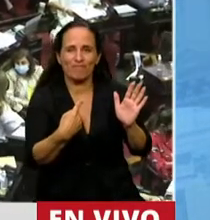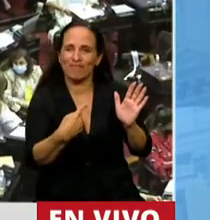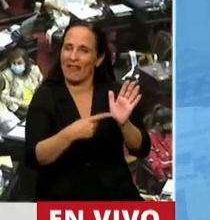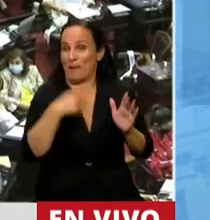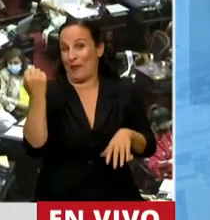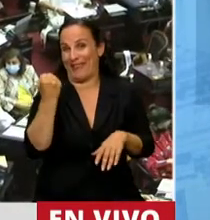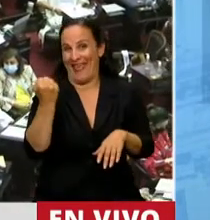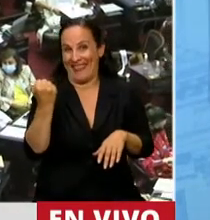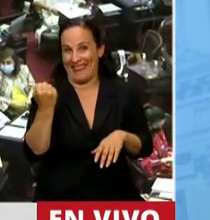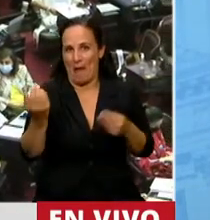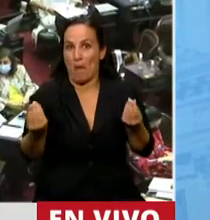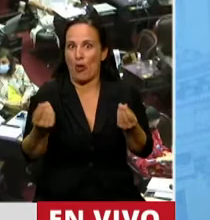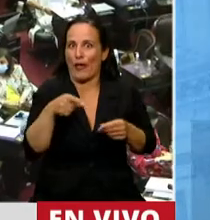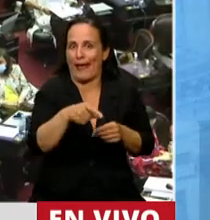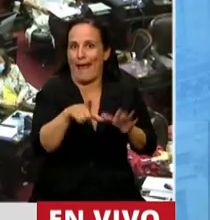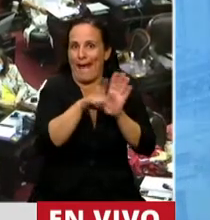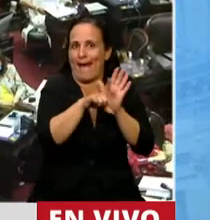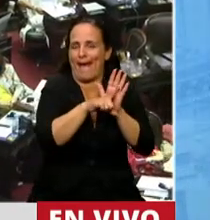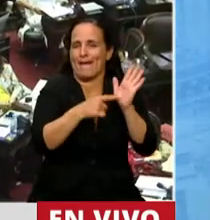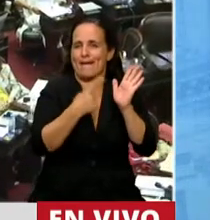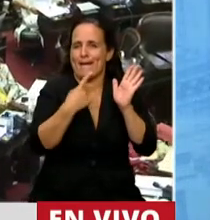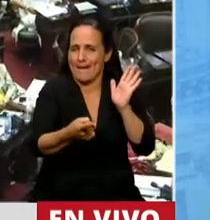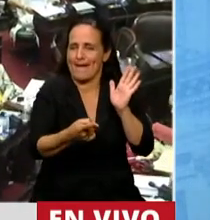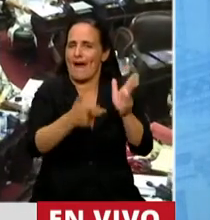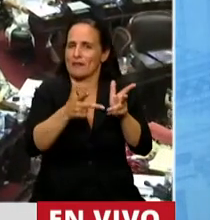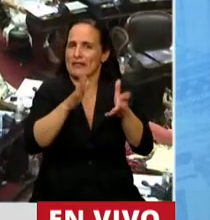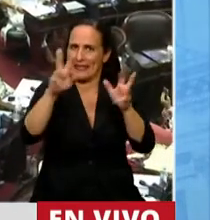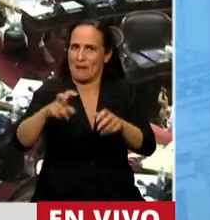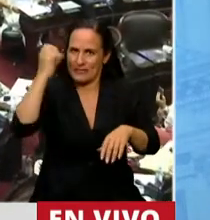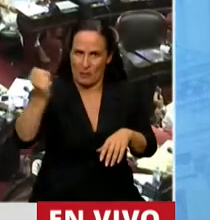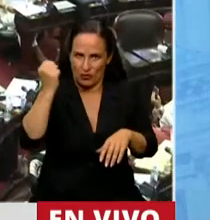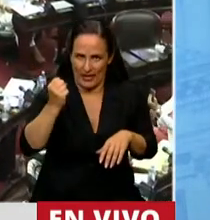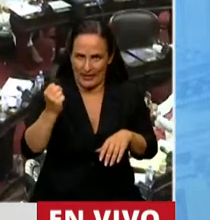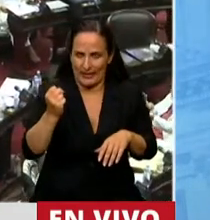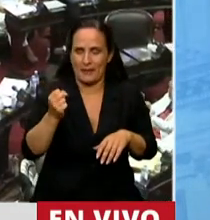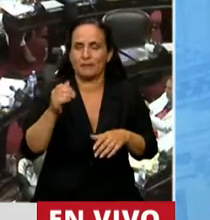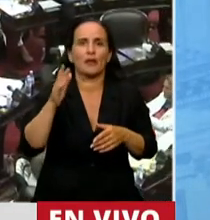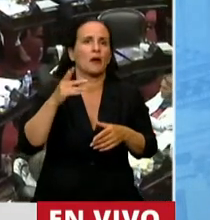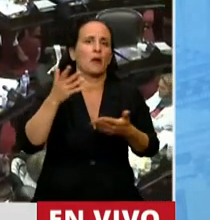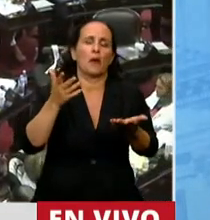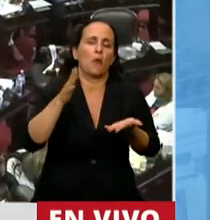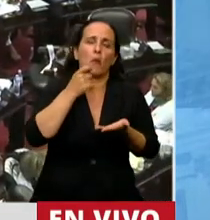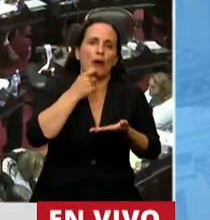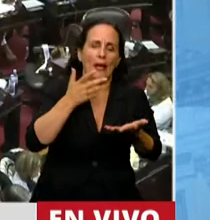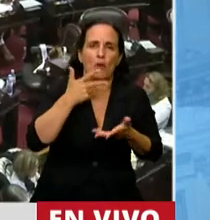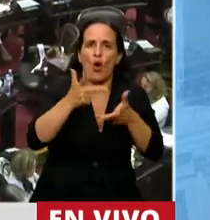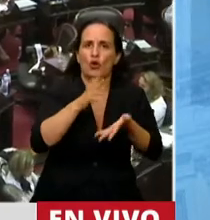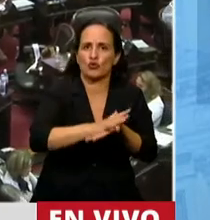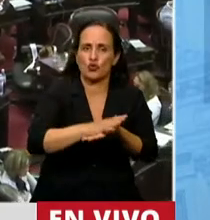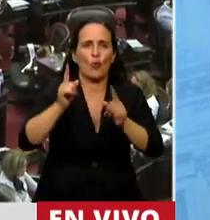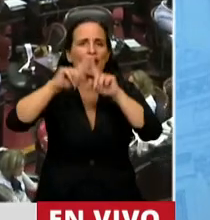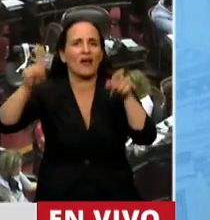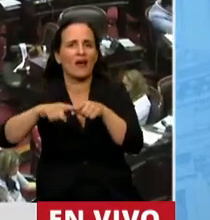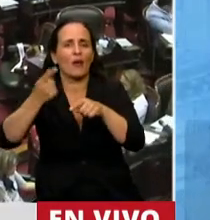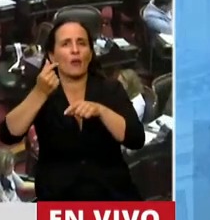porque legisla cosas importantes tanto el tope fijado para los títulos